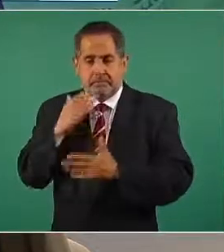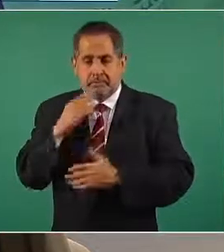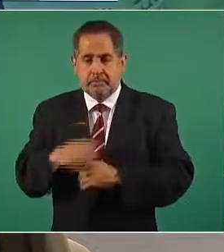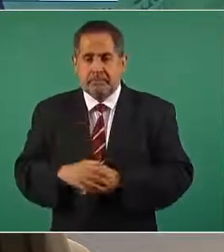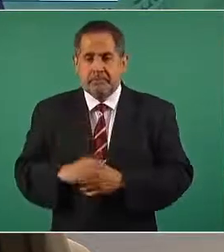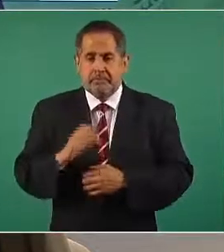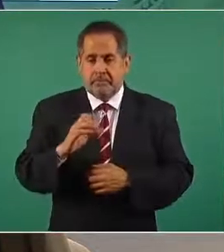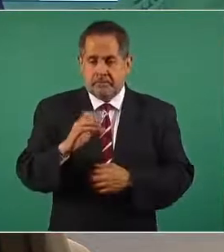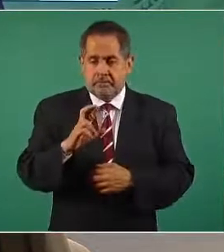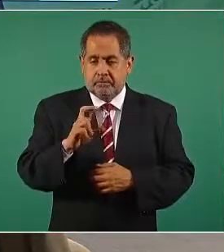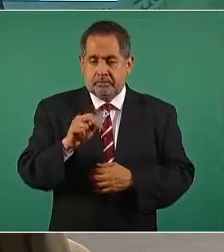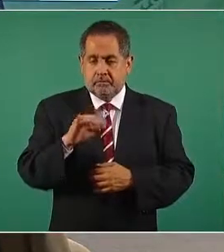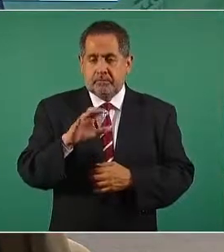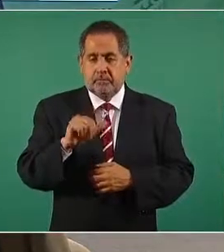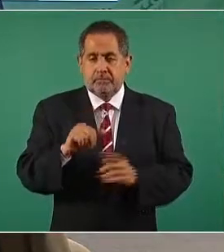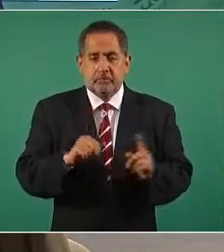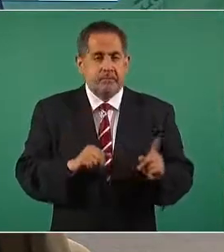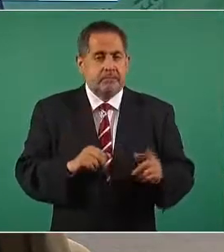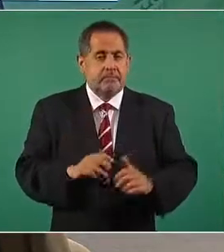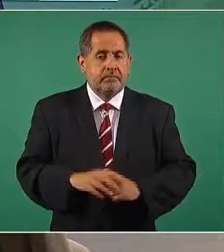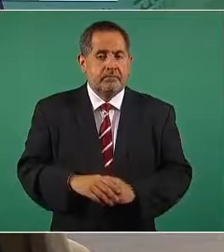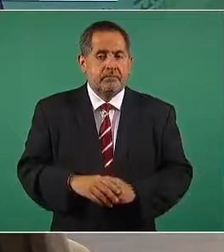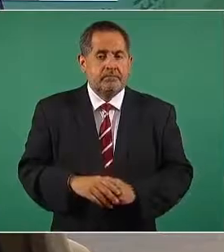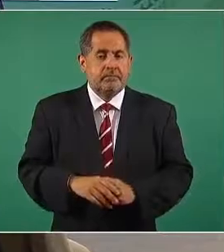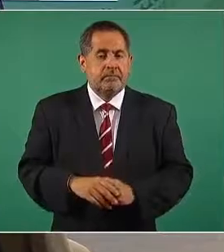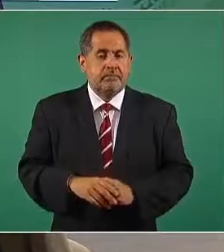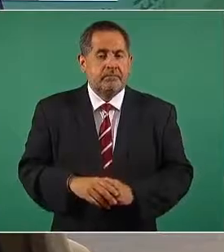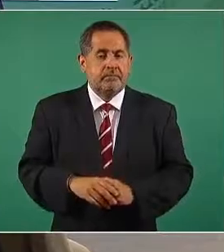La Crónica,